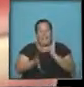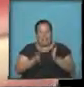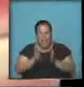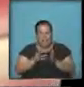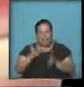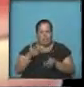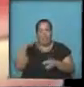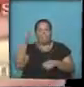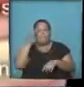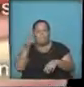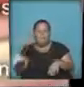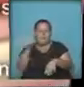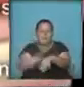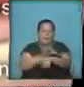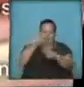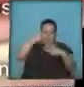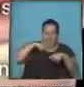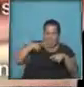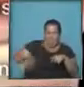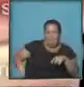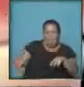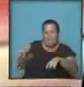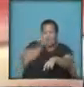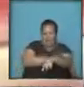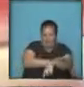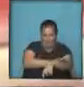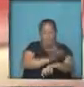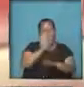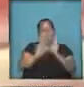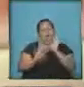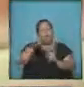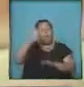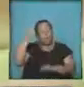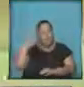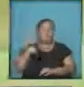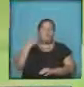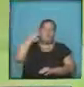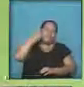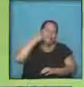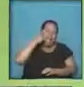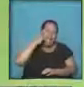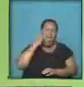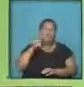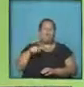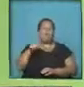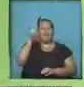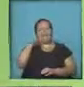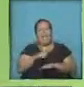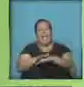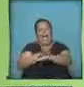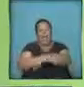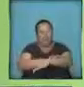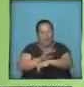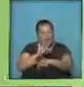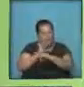un injerto de piel del propio paciente. A ver, doctor, muchas veces nosotros suponemos que estamos frente a una lesión superficial